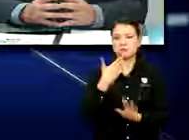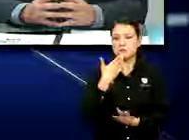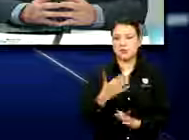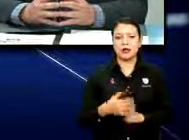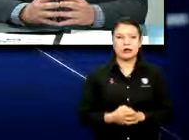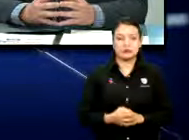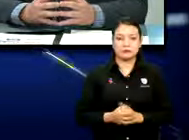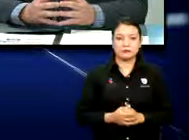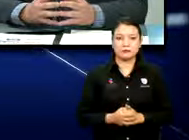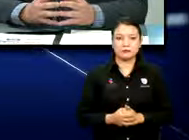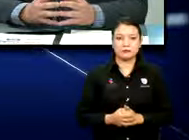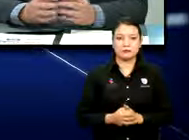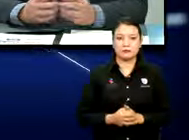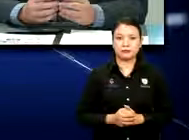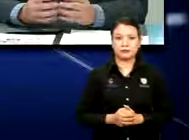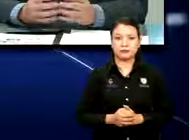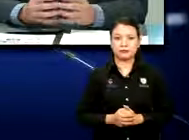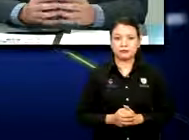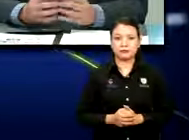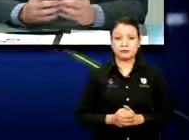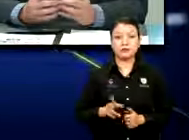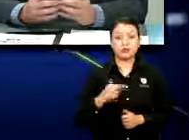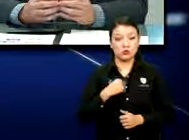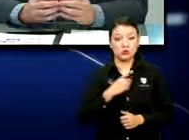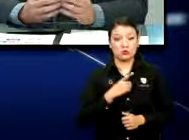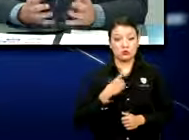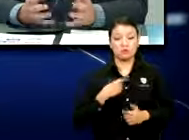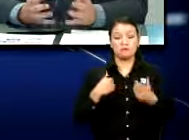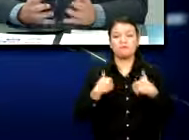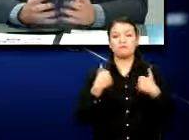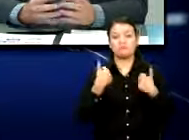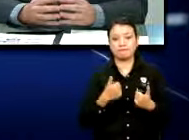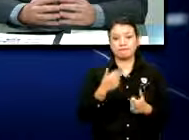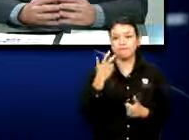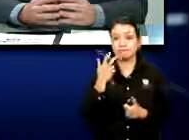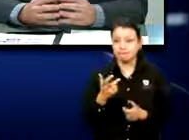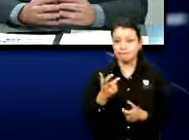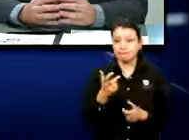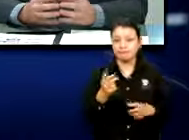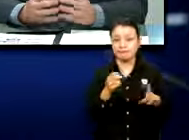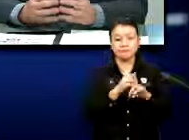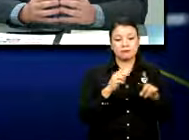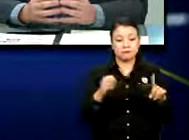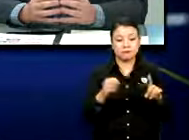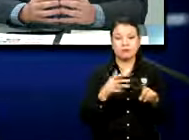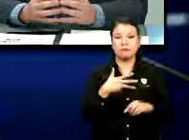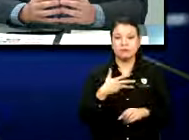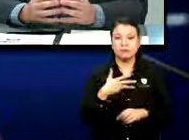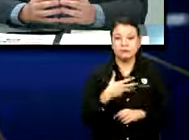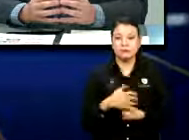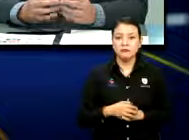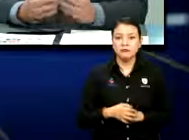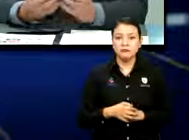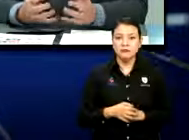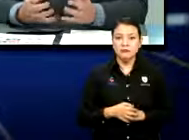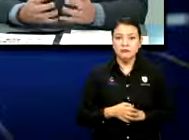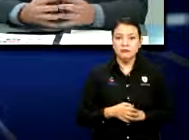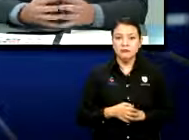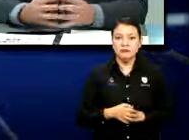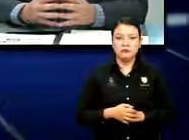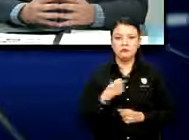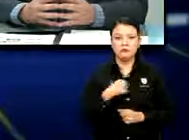cuentas estos procesos llevan un trámite y que esta subsecretaría ha atendido